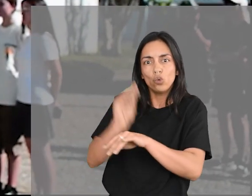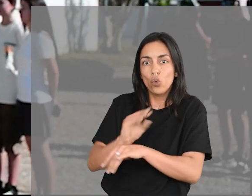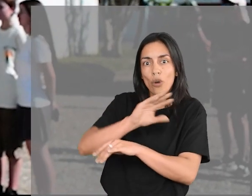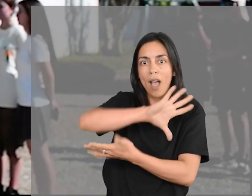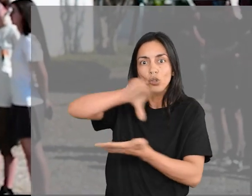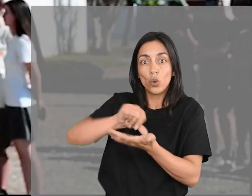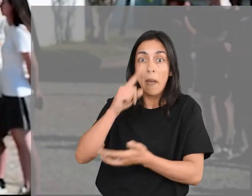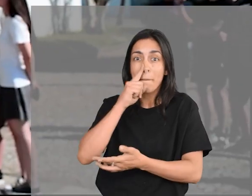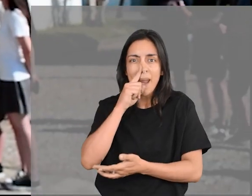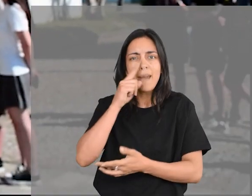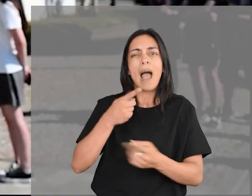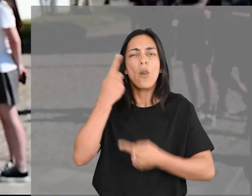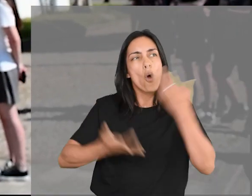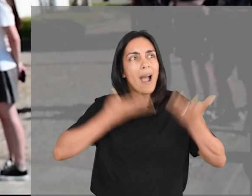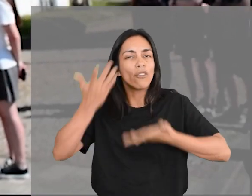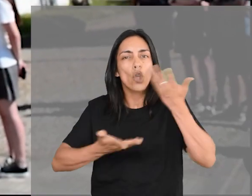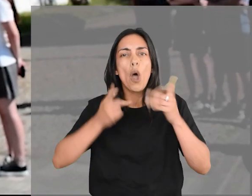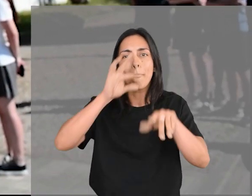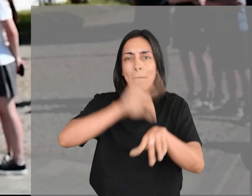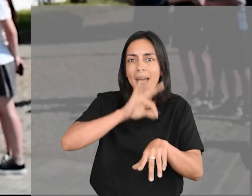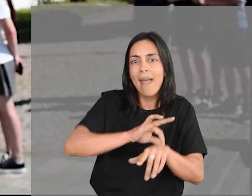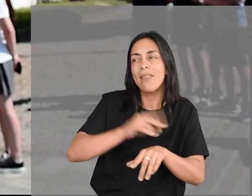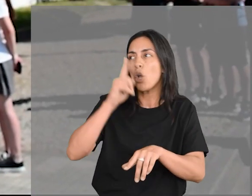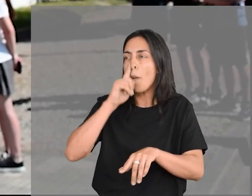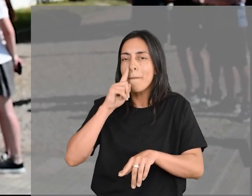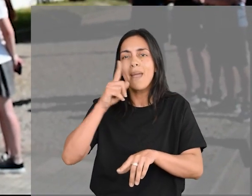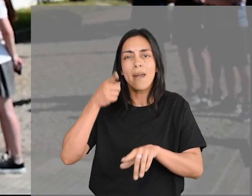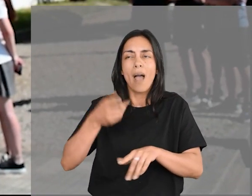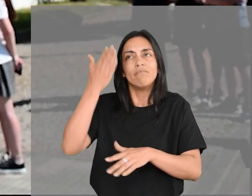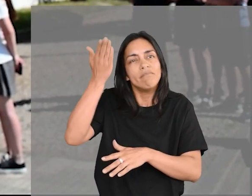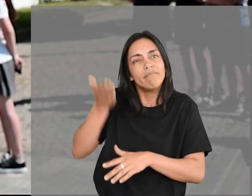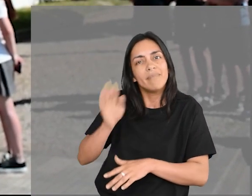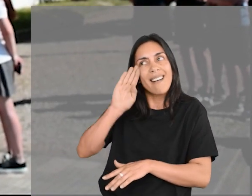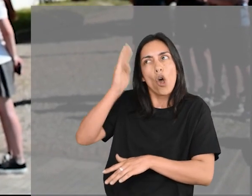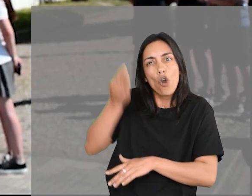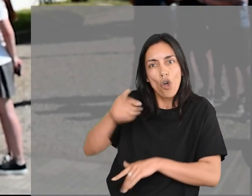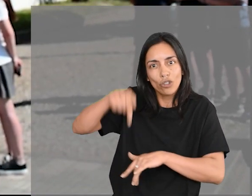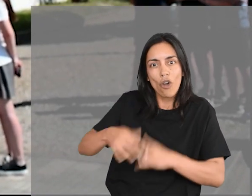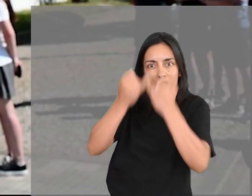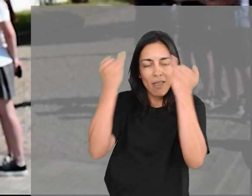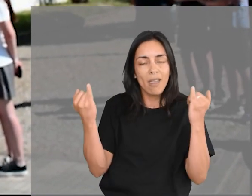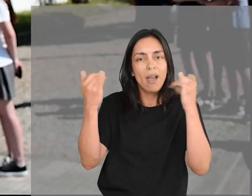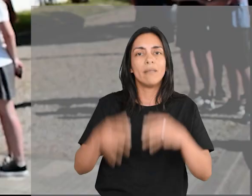militares, cantautores y médicos de Minas, a los que haremos honor en este día.